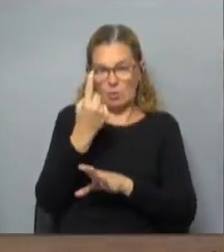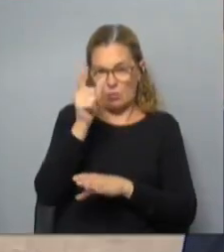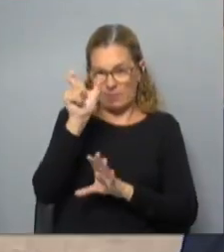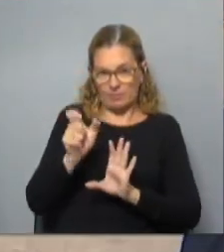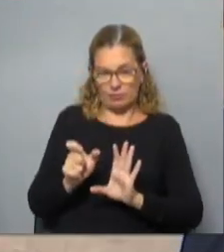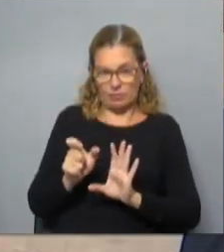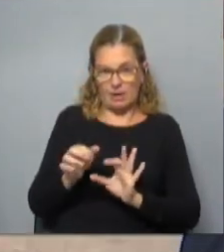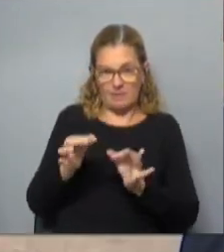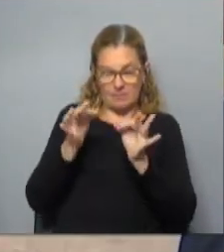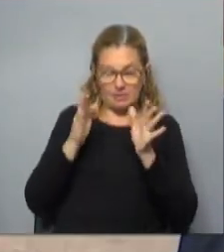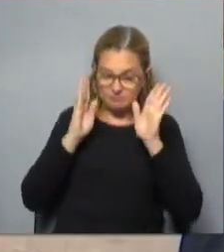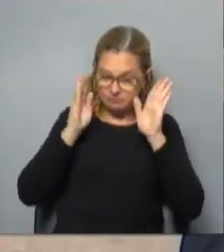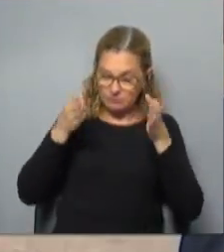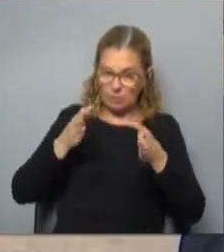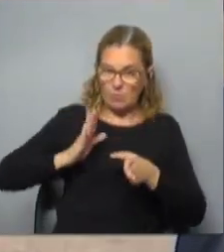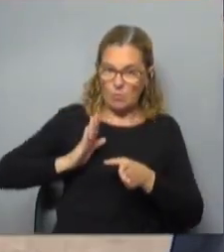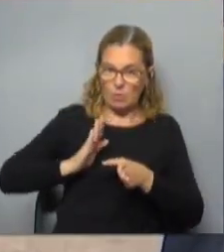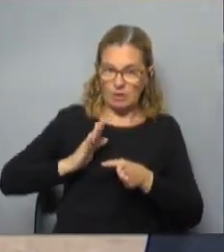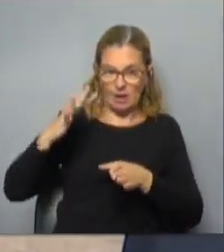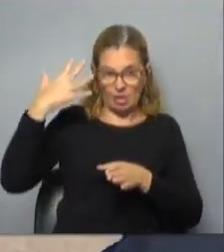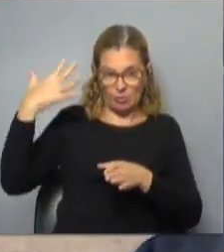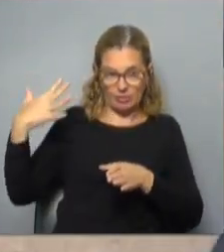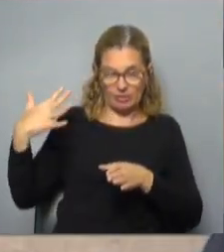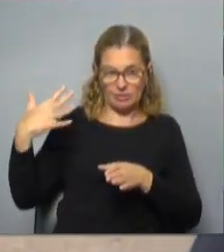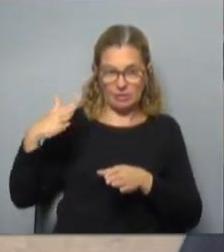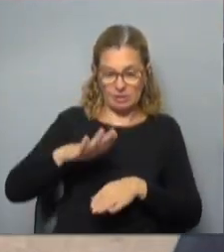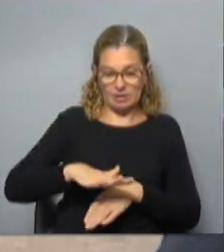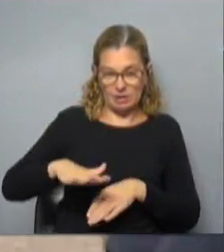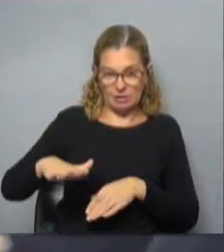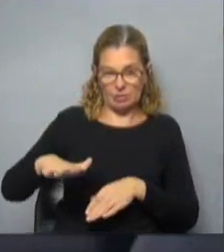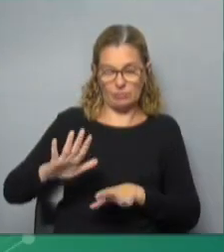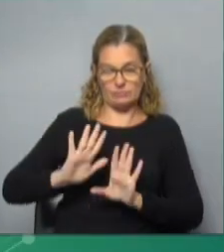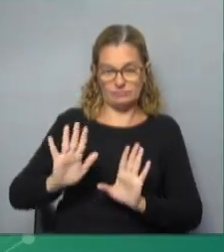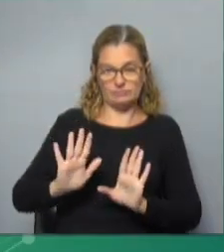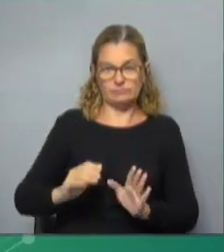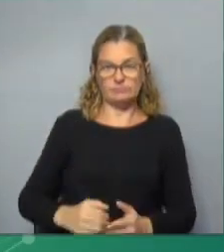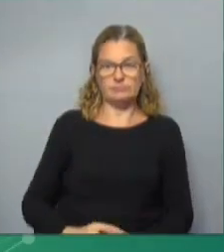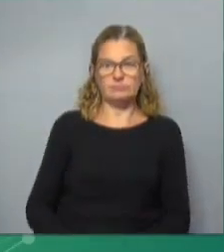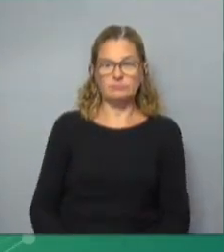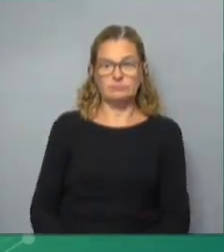con especial atención en mujeres adolescentes niños y niñas